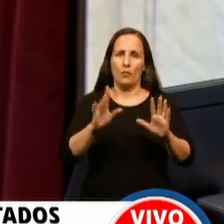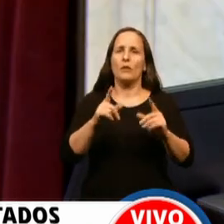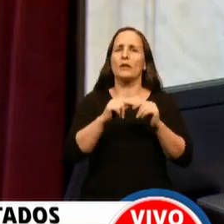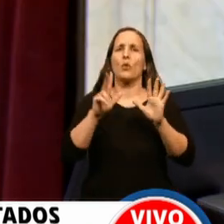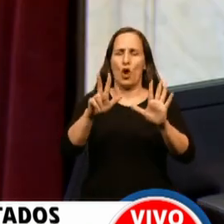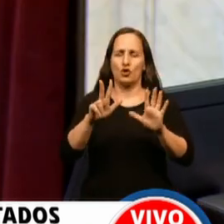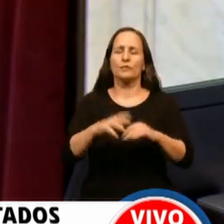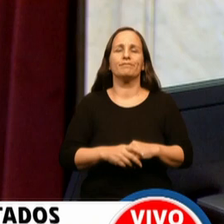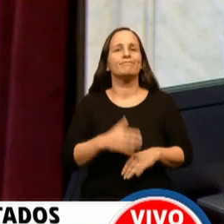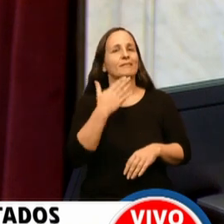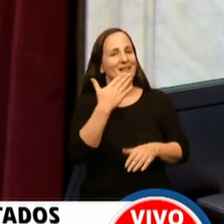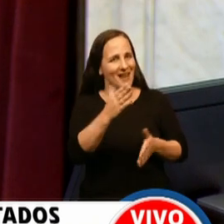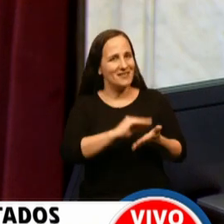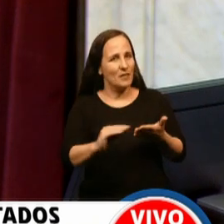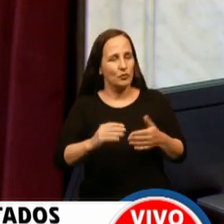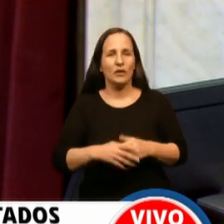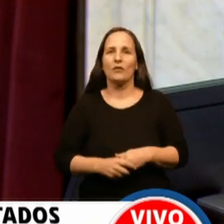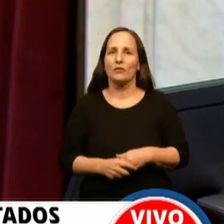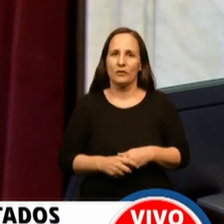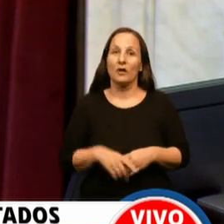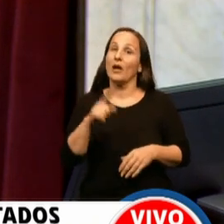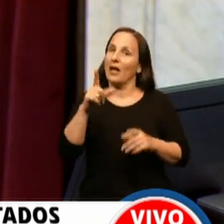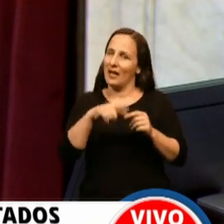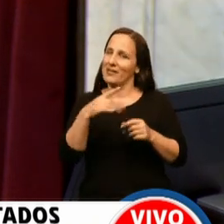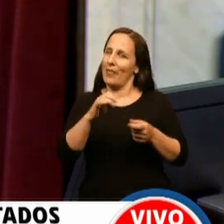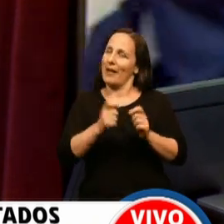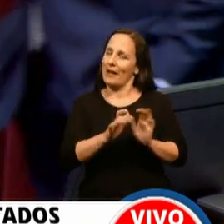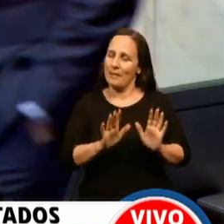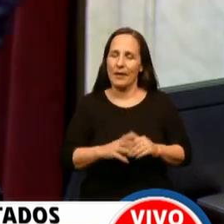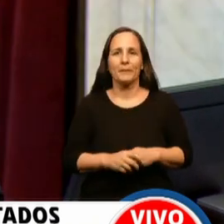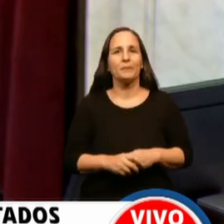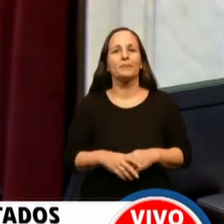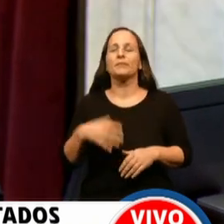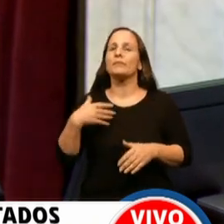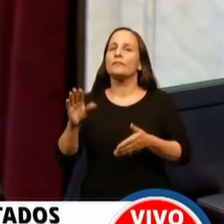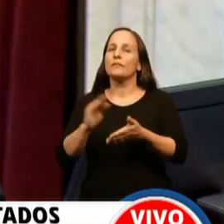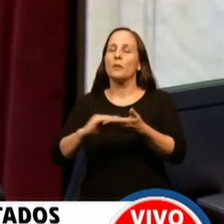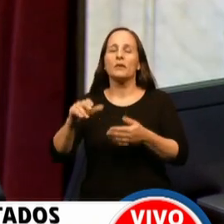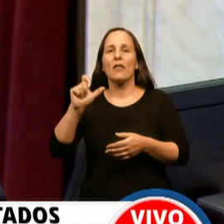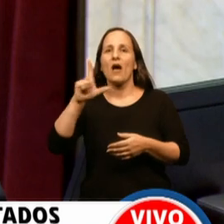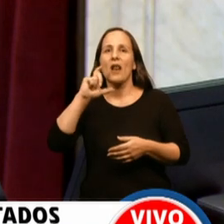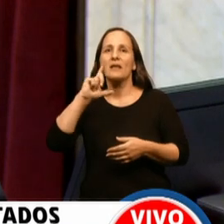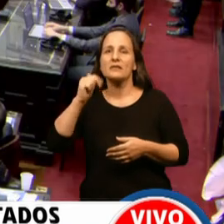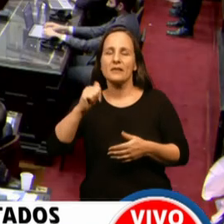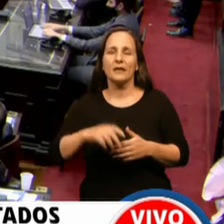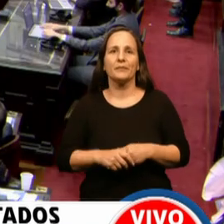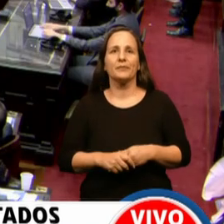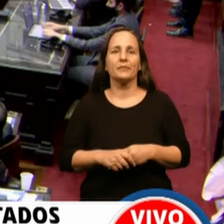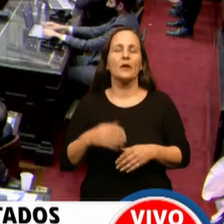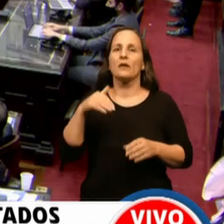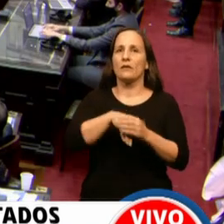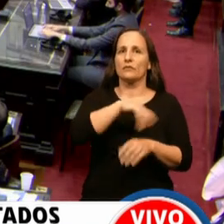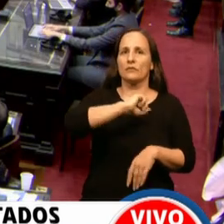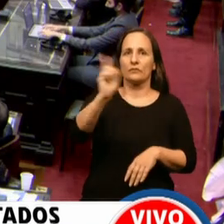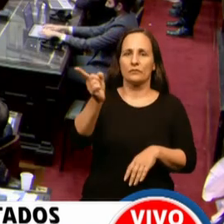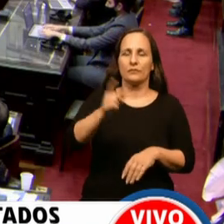gracias diputados de que a ver lo que ha enviado es anti diputada terada alicia negativo